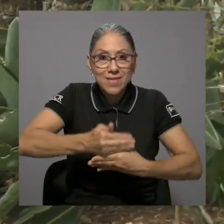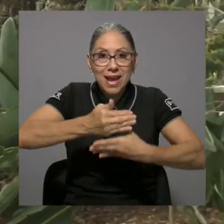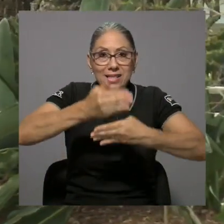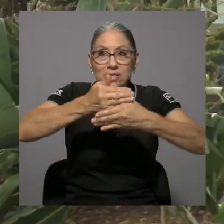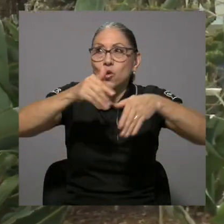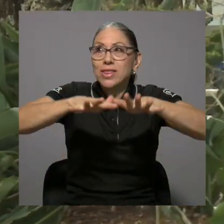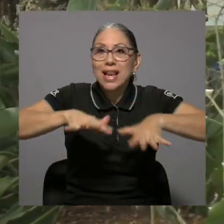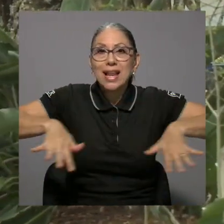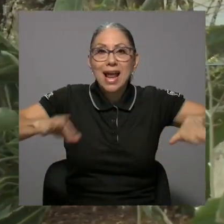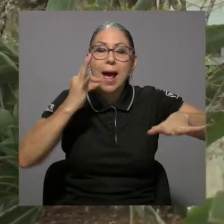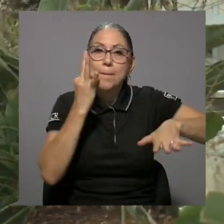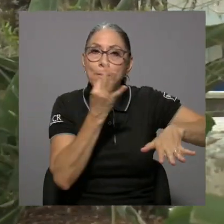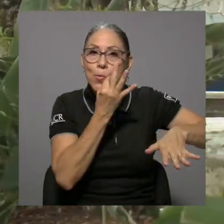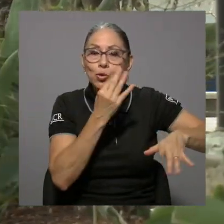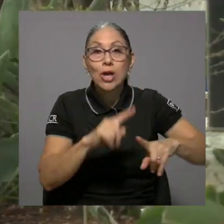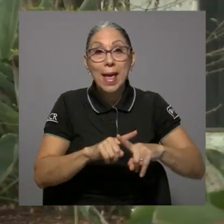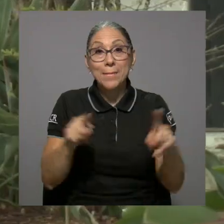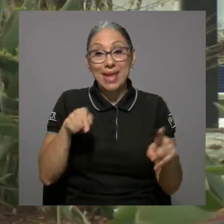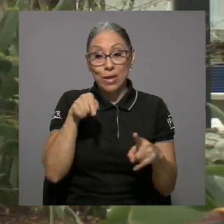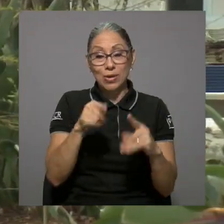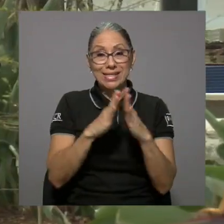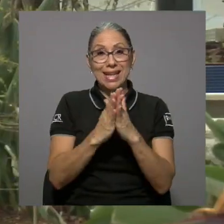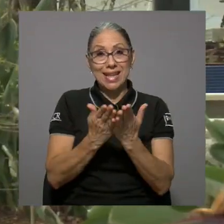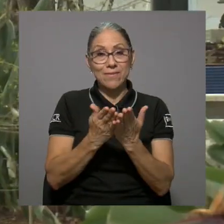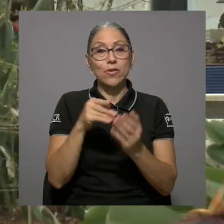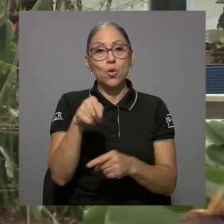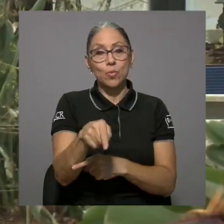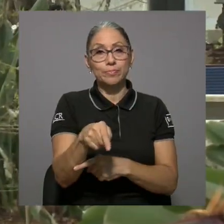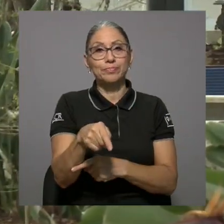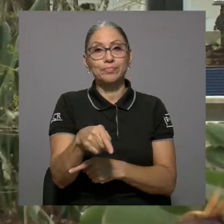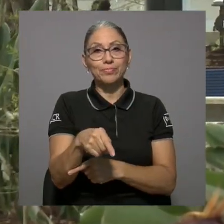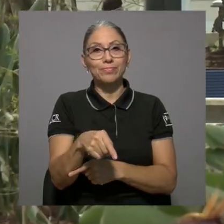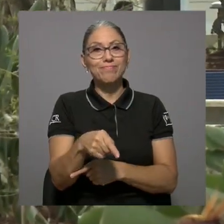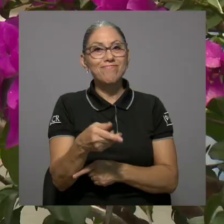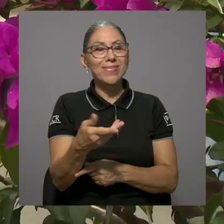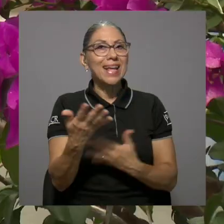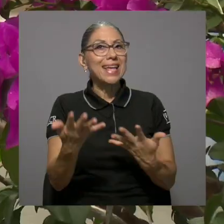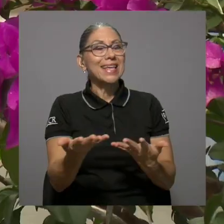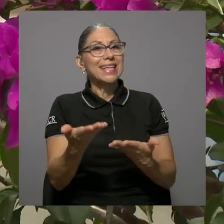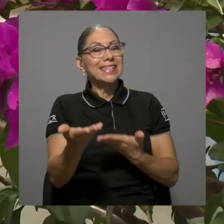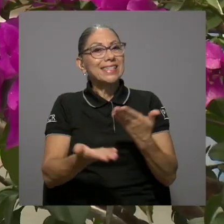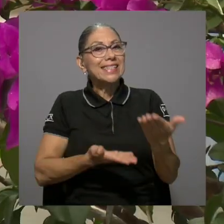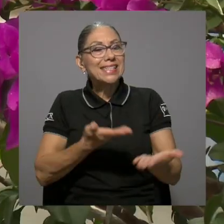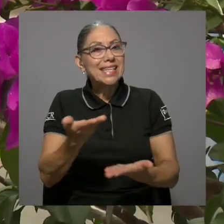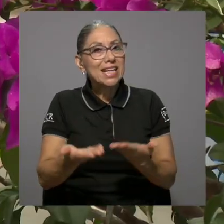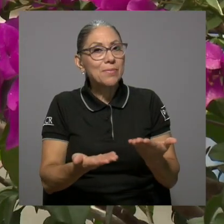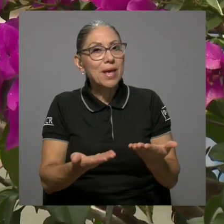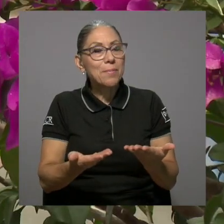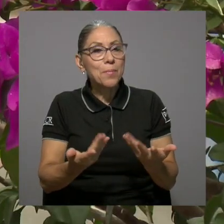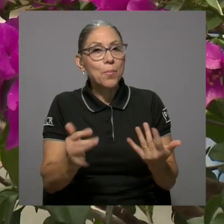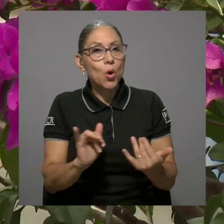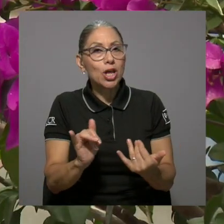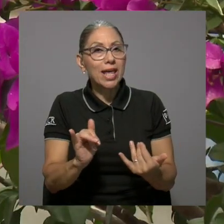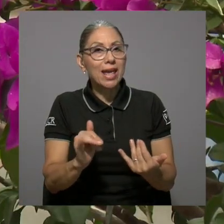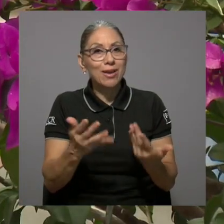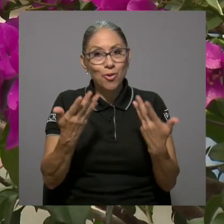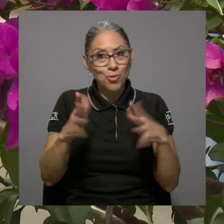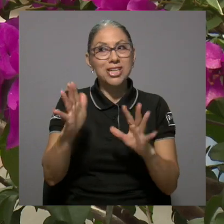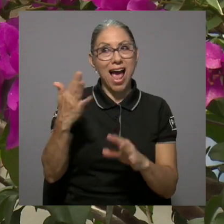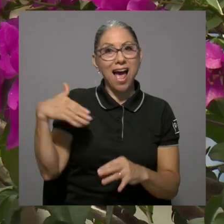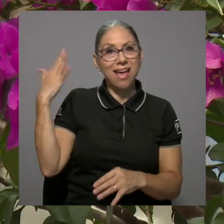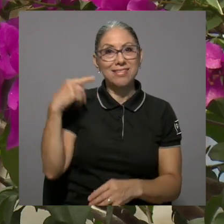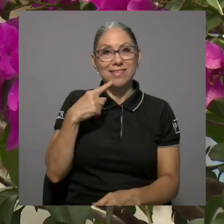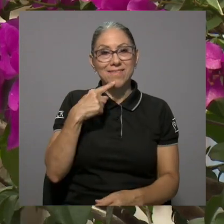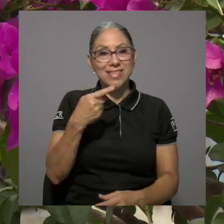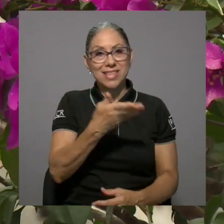campus, pero justamente este libro sirve porque, como ya había